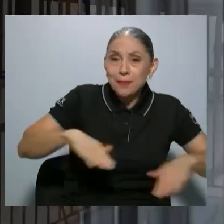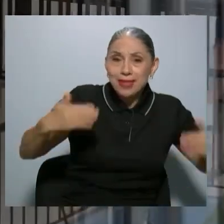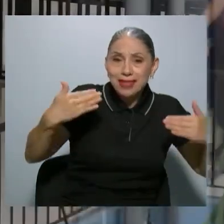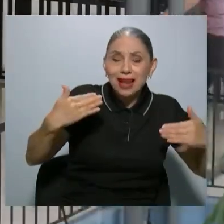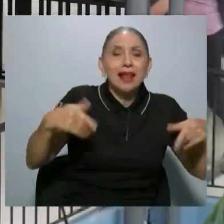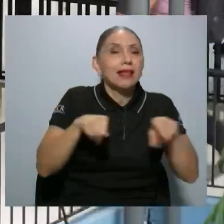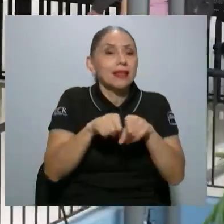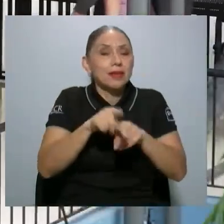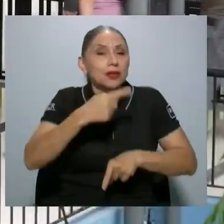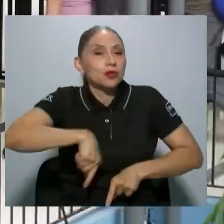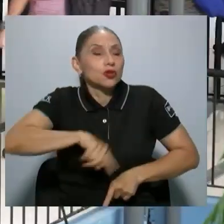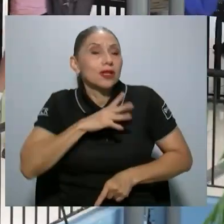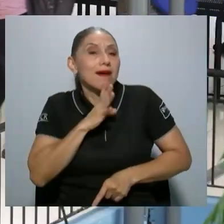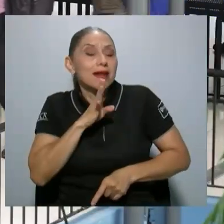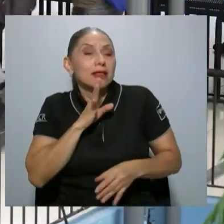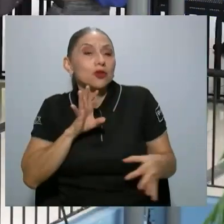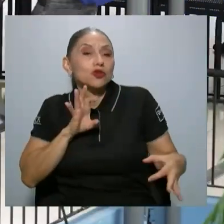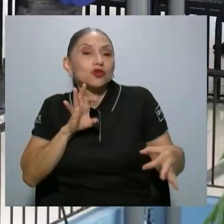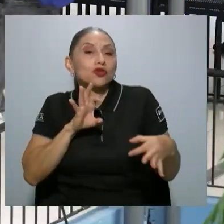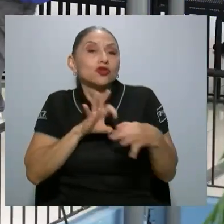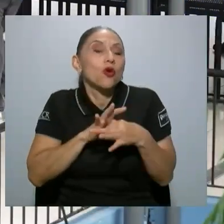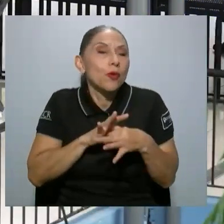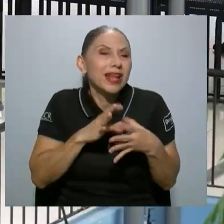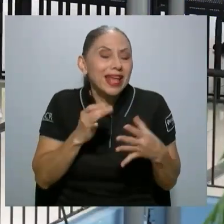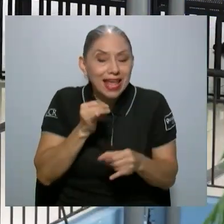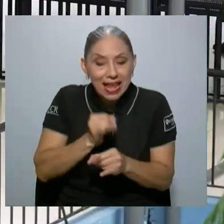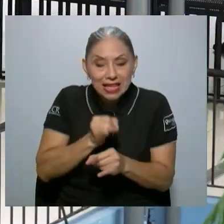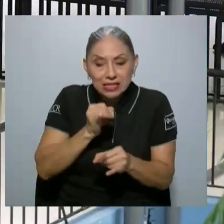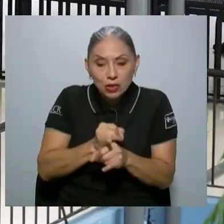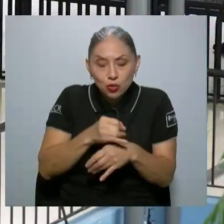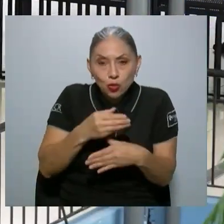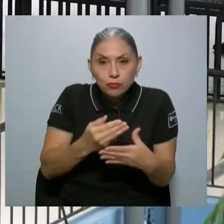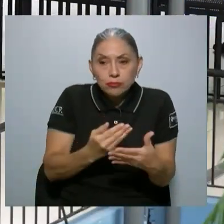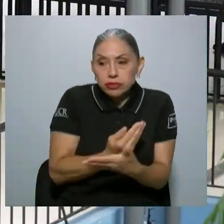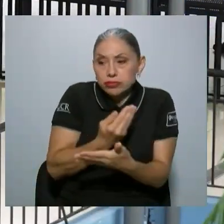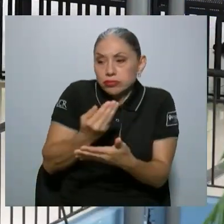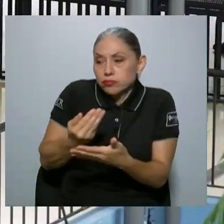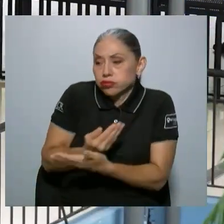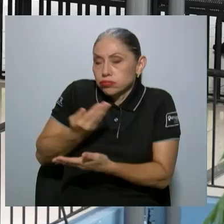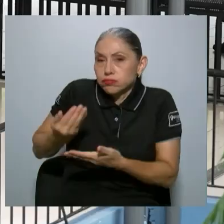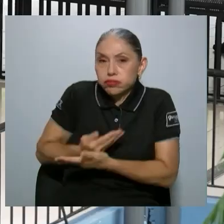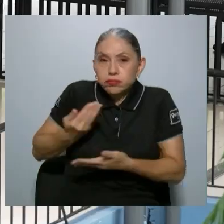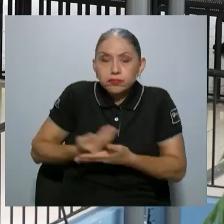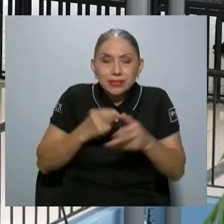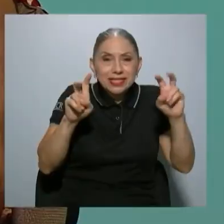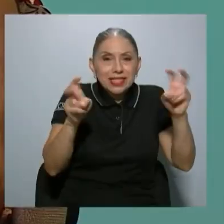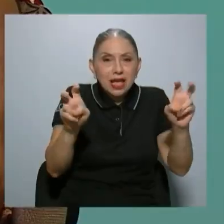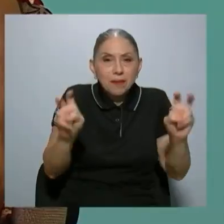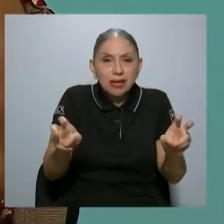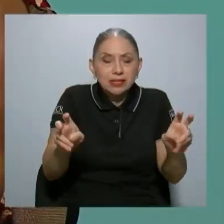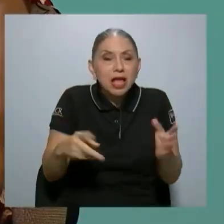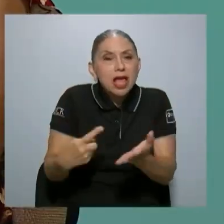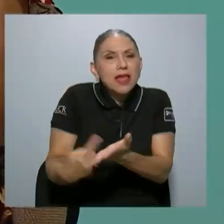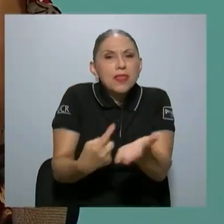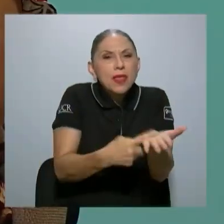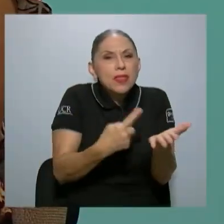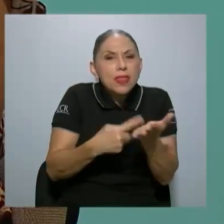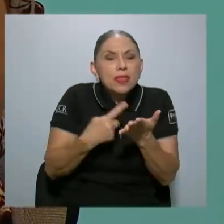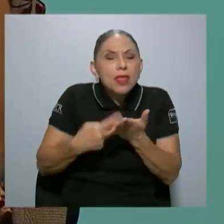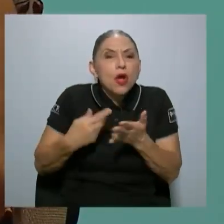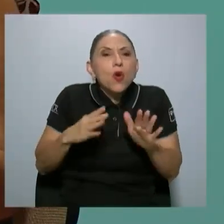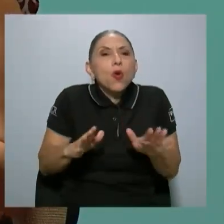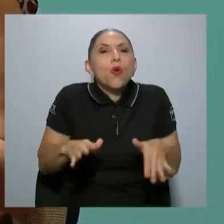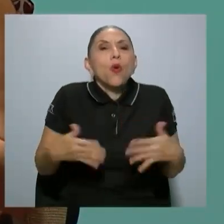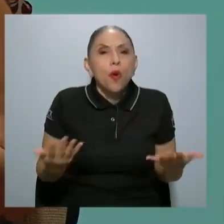esta renovación que hace el instituto de temas y también de la forma de tratar esos temas. Porque